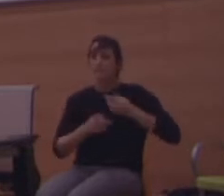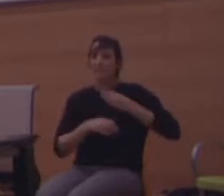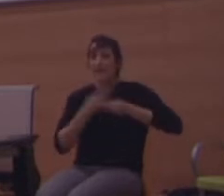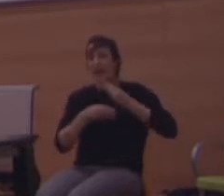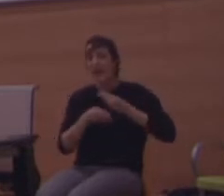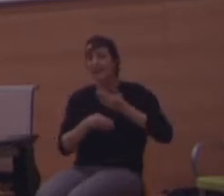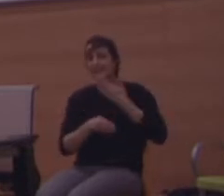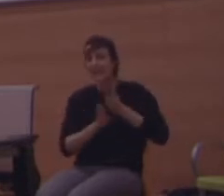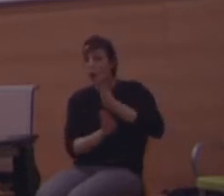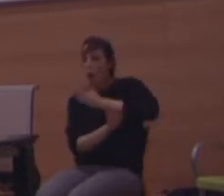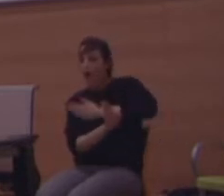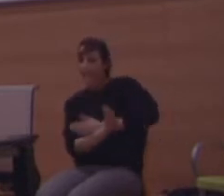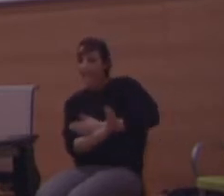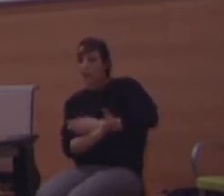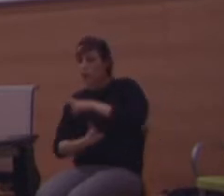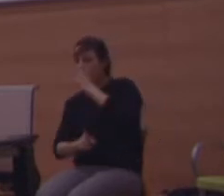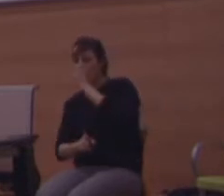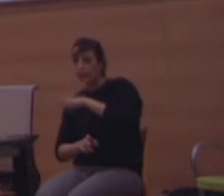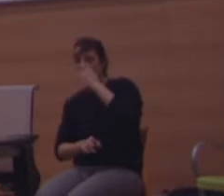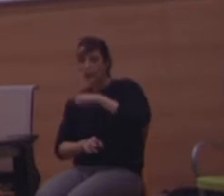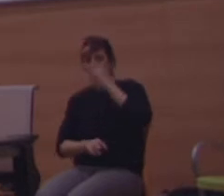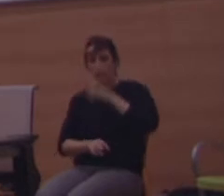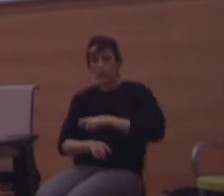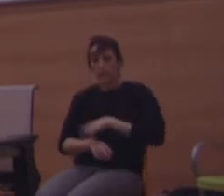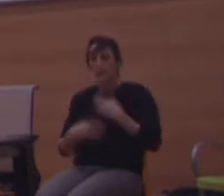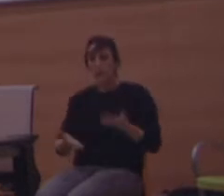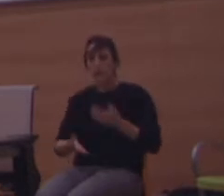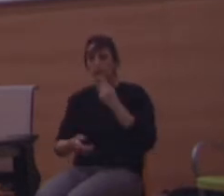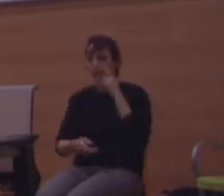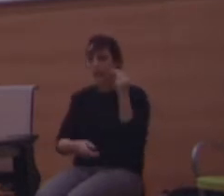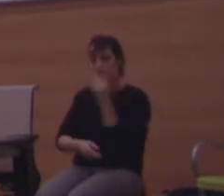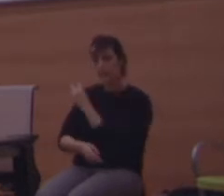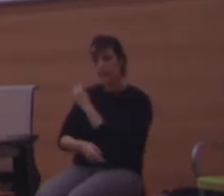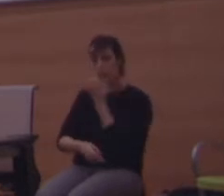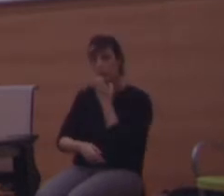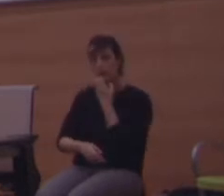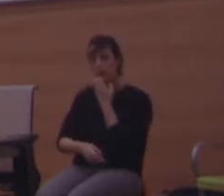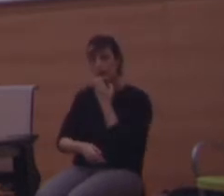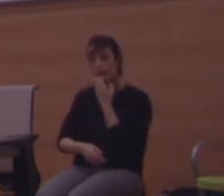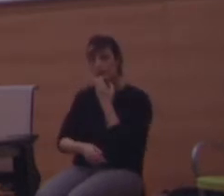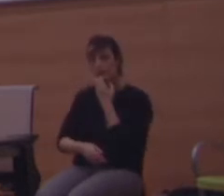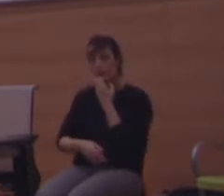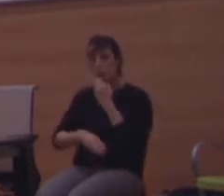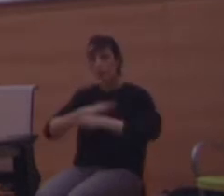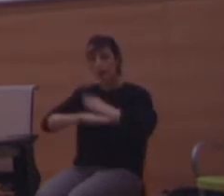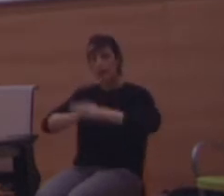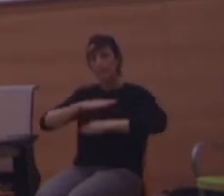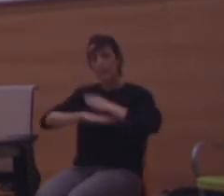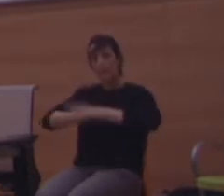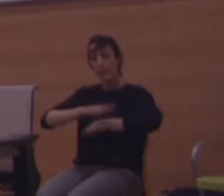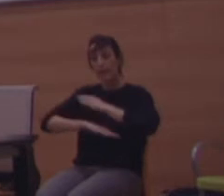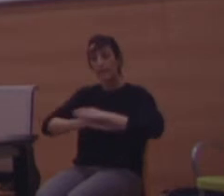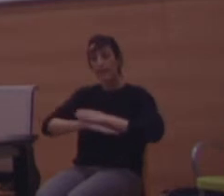insuficientes. Estas son extraíbles. Aquí vemos cómo sería una venda de